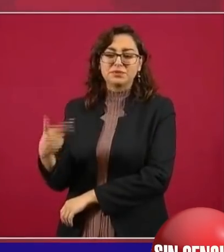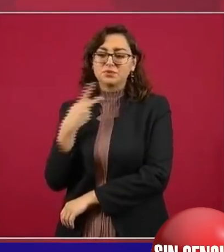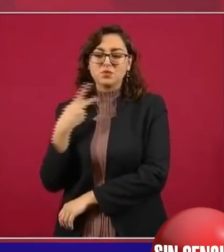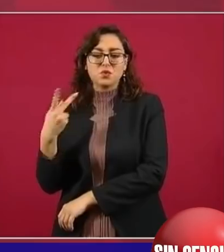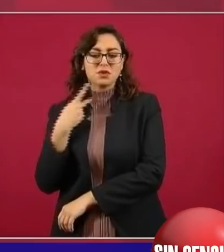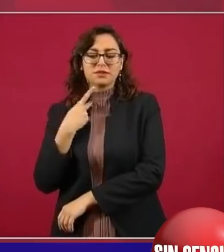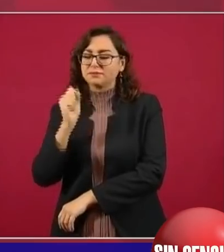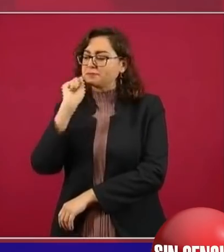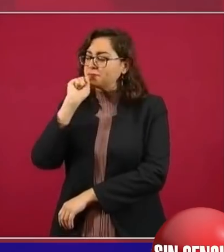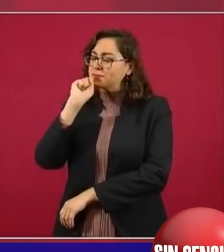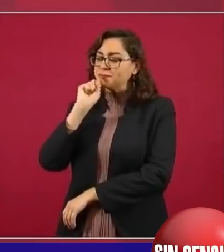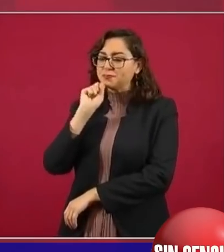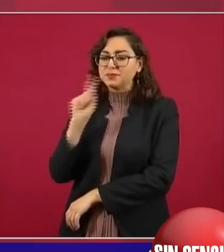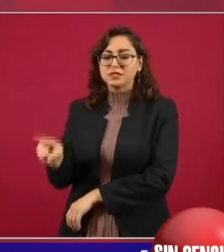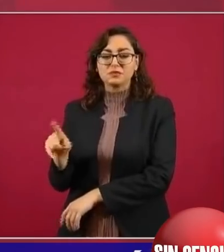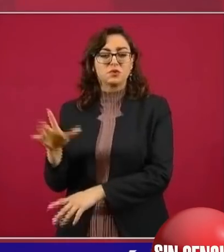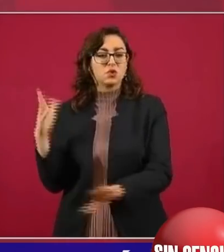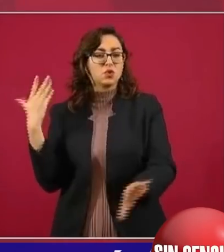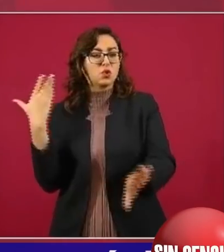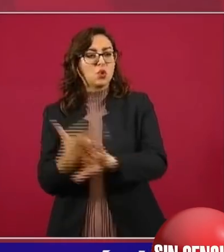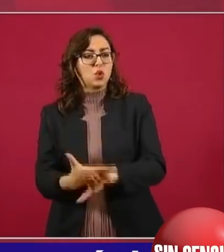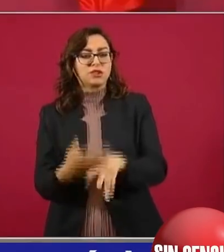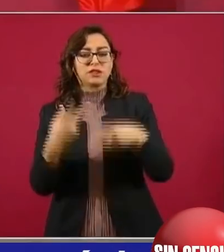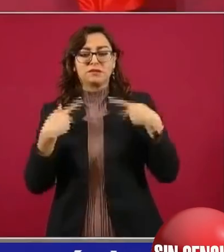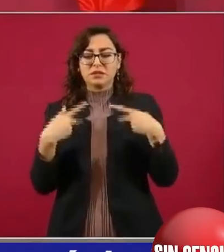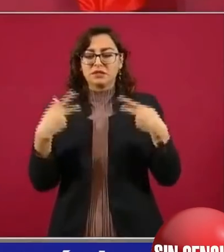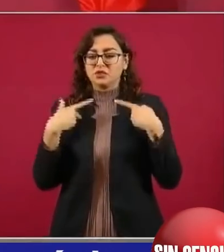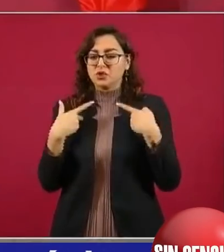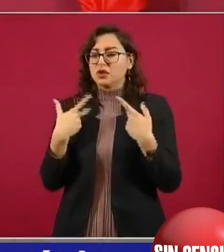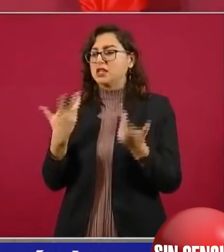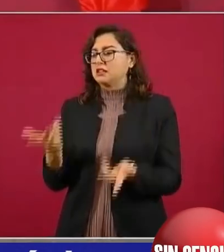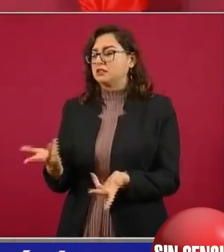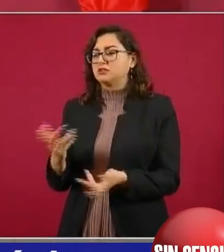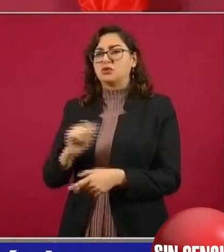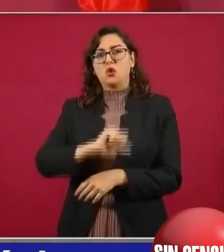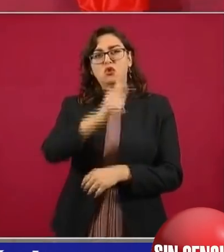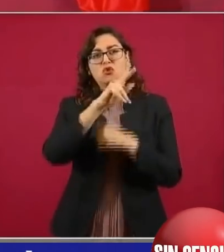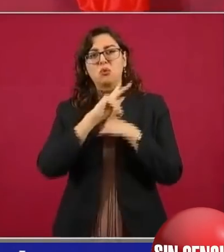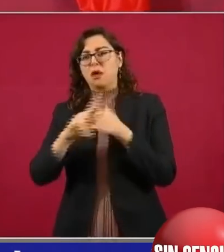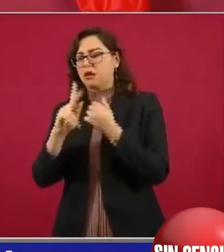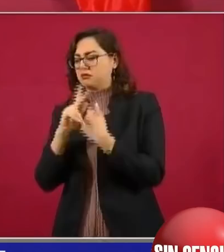política antipopular, entreguista,